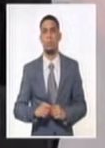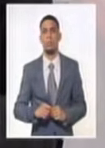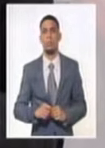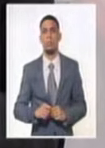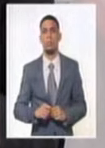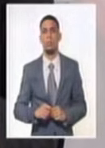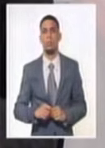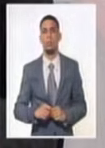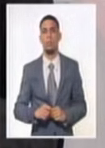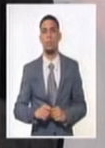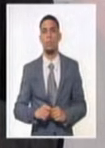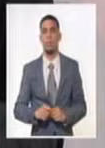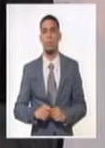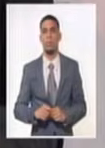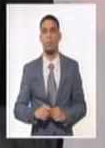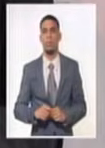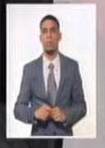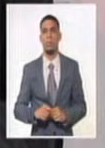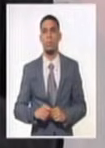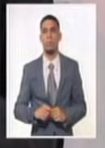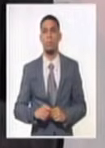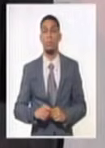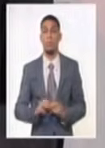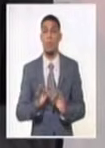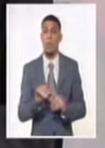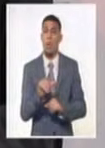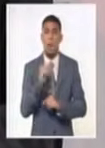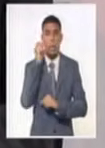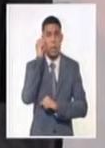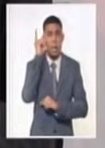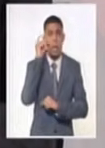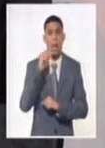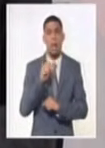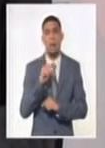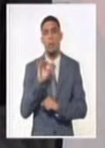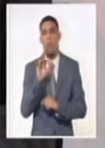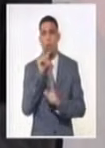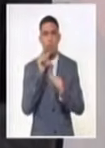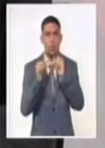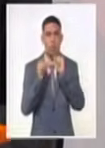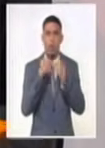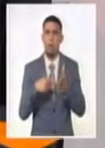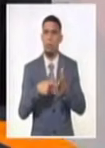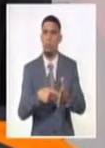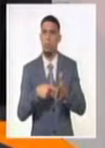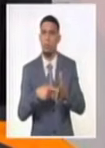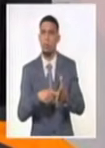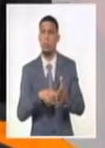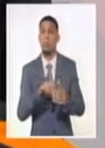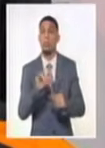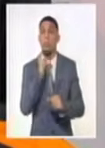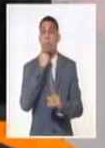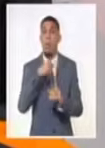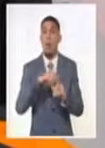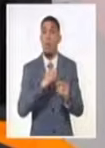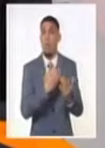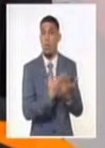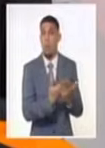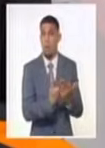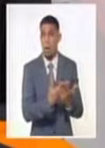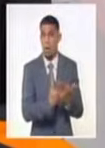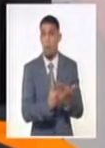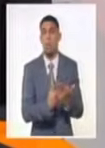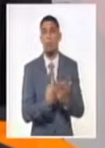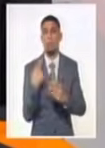rica y las ideas, las opiniones, recomendaciones y propuestas que tengan a nivel de profesores, los